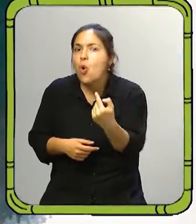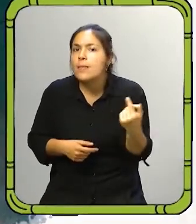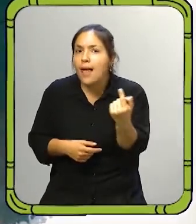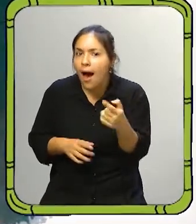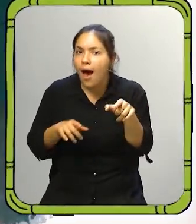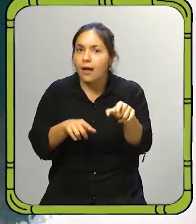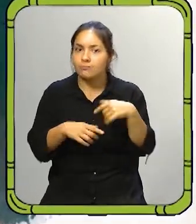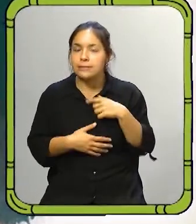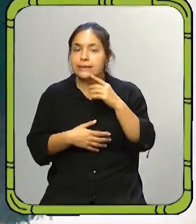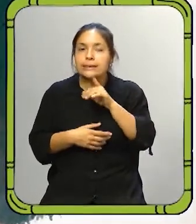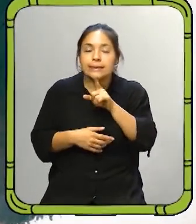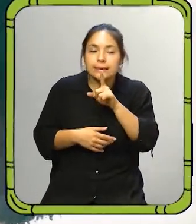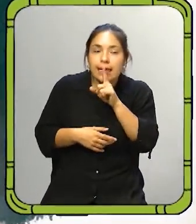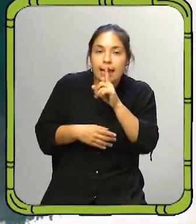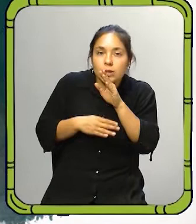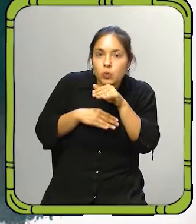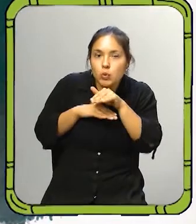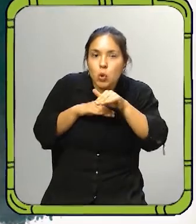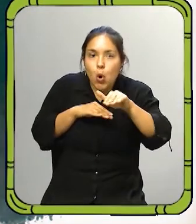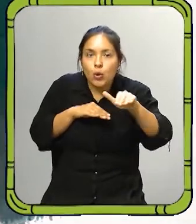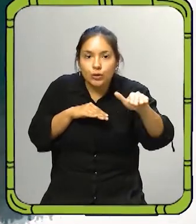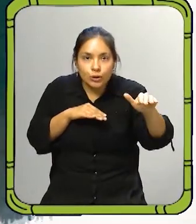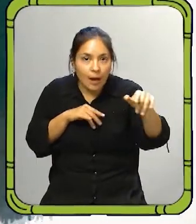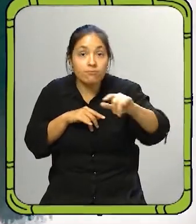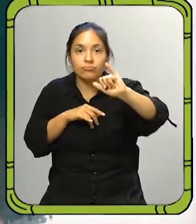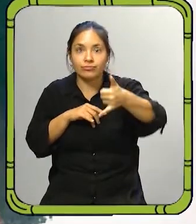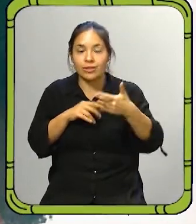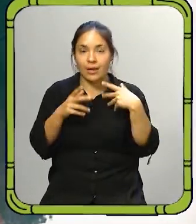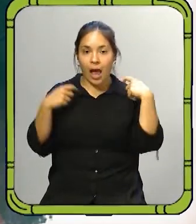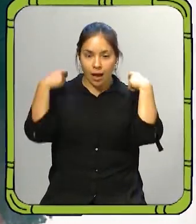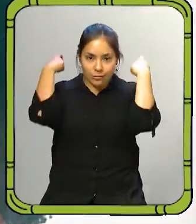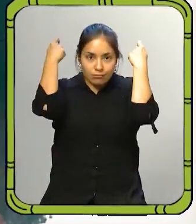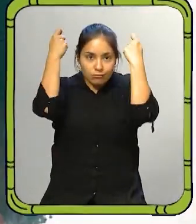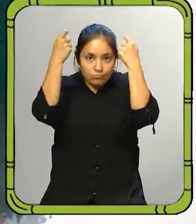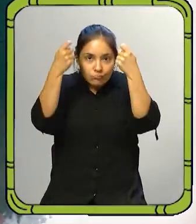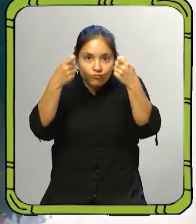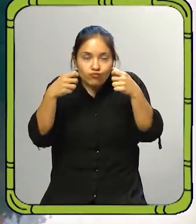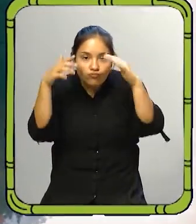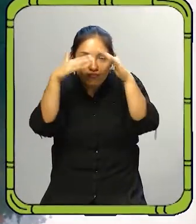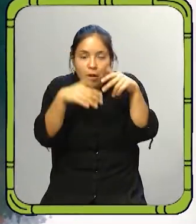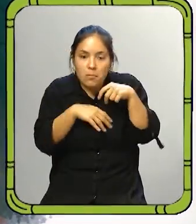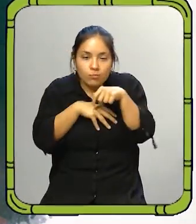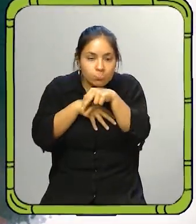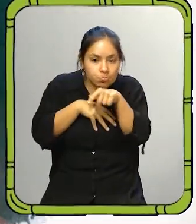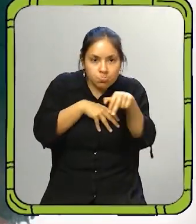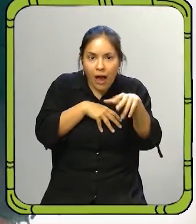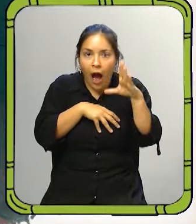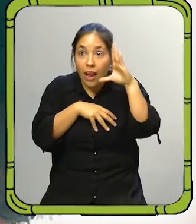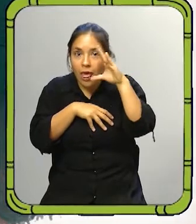no. Silenciosa, sí. ¿Solita? Sí, y cubierta con una caperuza recorriendo de